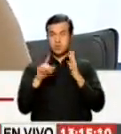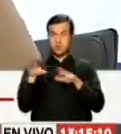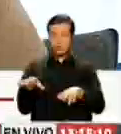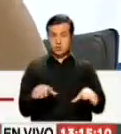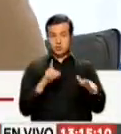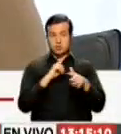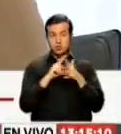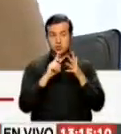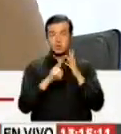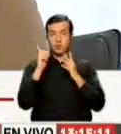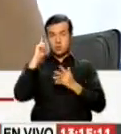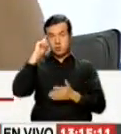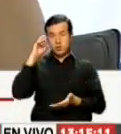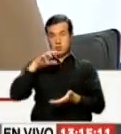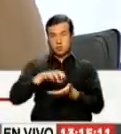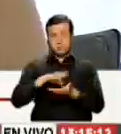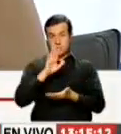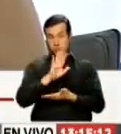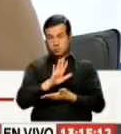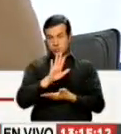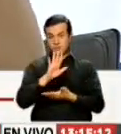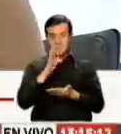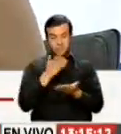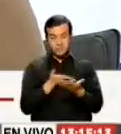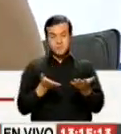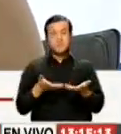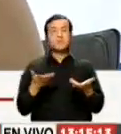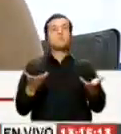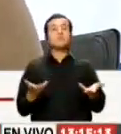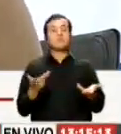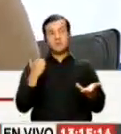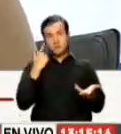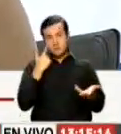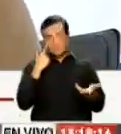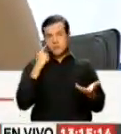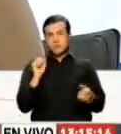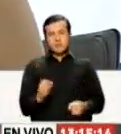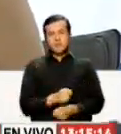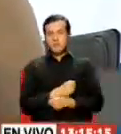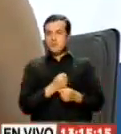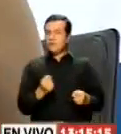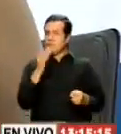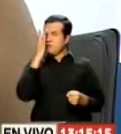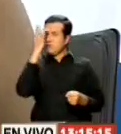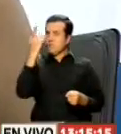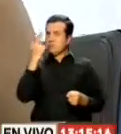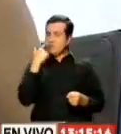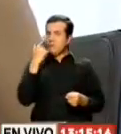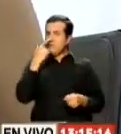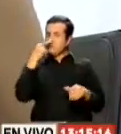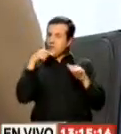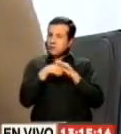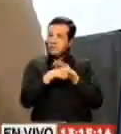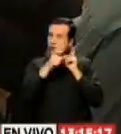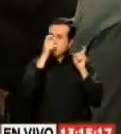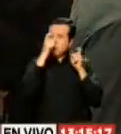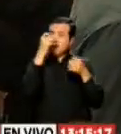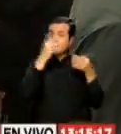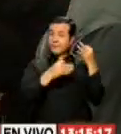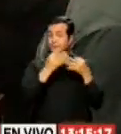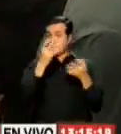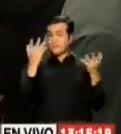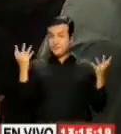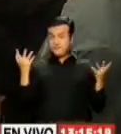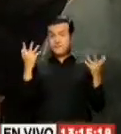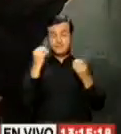entre las diversas instancias del Estado. Esto no habría sido posible sin la metida de mano en la justicia. Con base